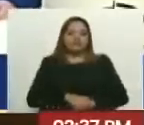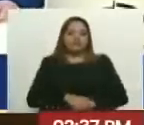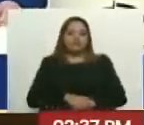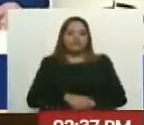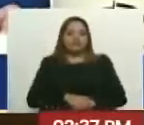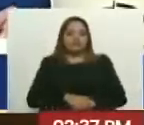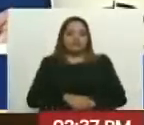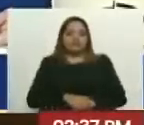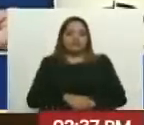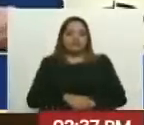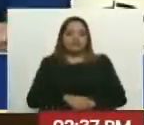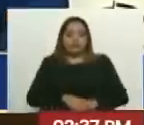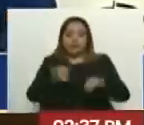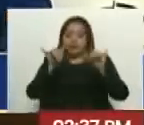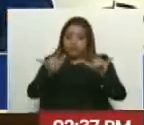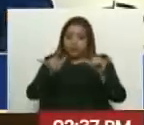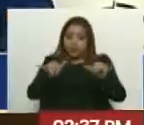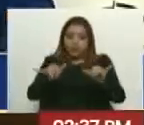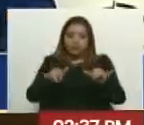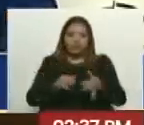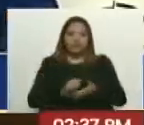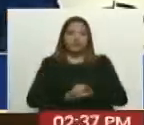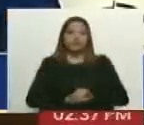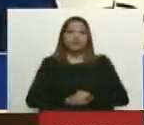Asperger. En tal sentido,